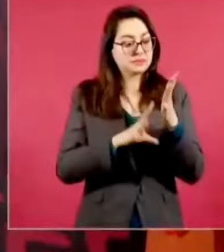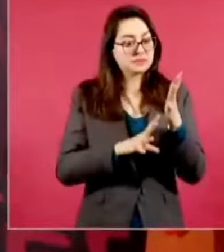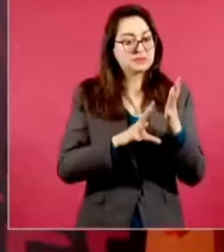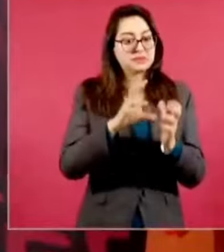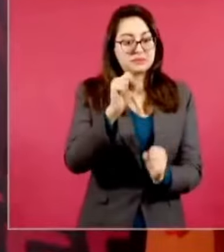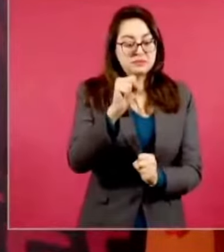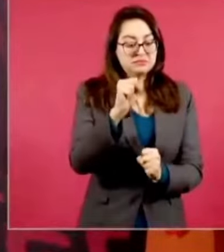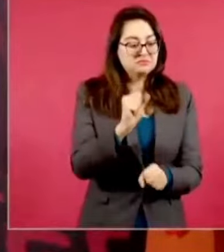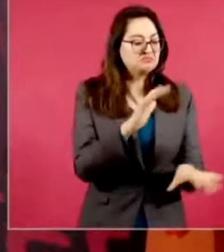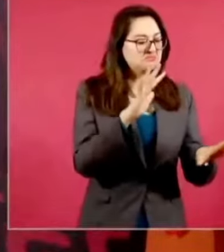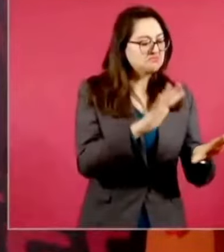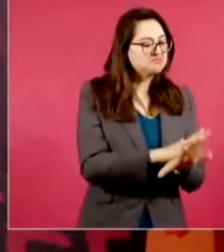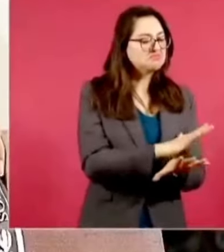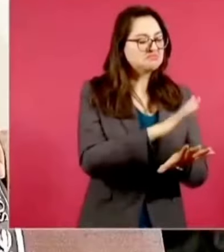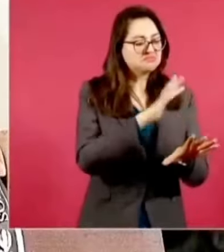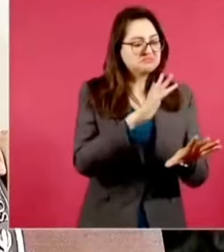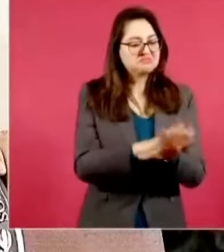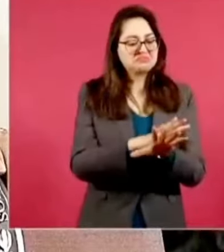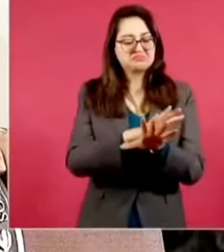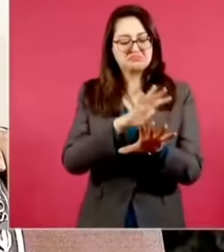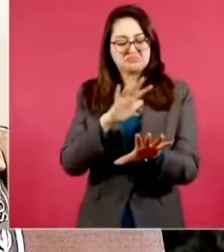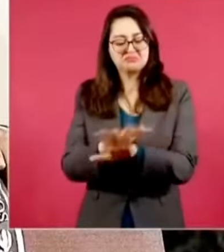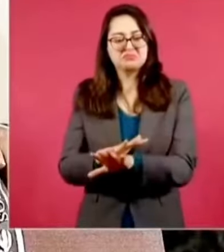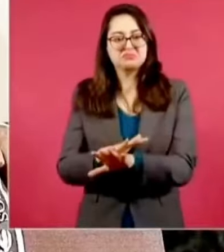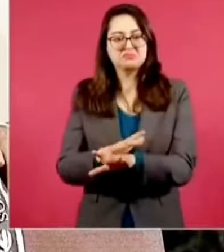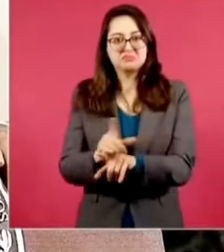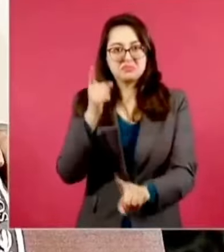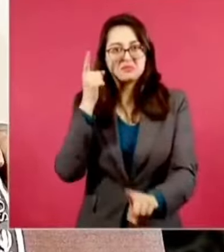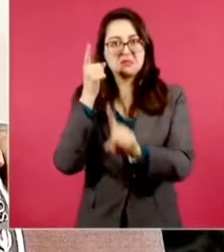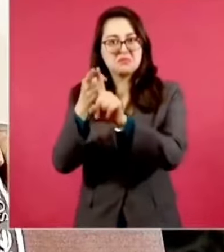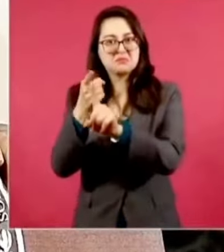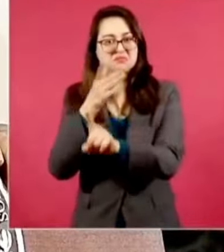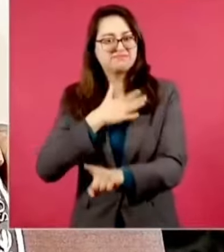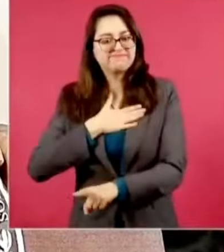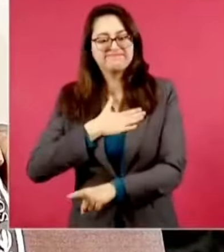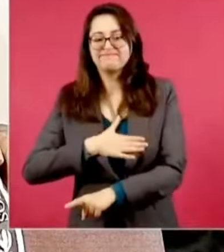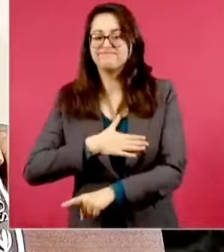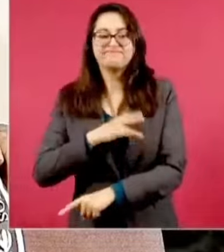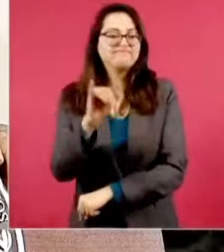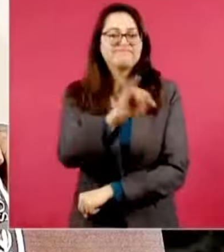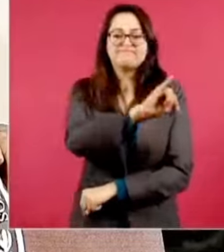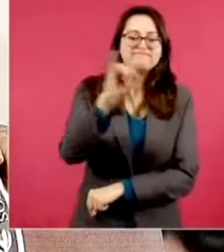nunca, para procurar la justicia.